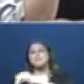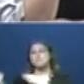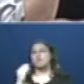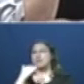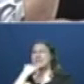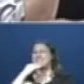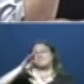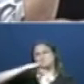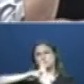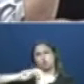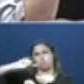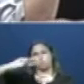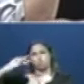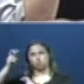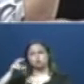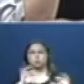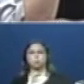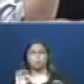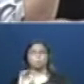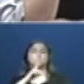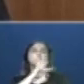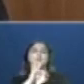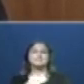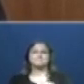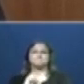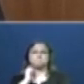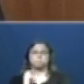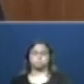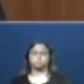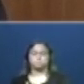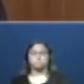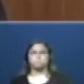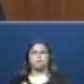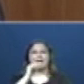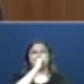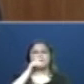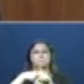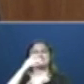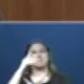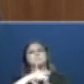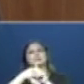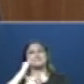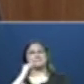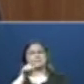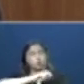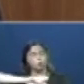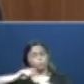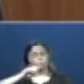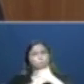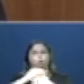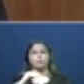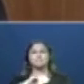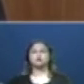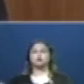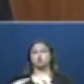especializados de impulso a la i mád Mai de internacionalización de mejora de todos los procesos logísticos y con ello de